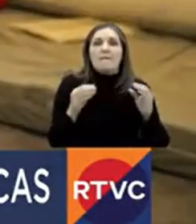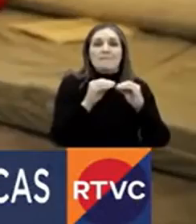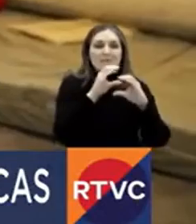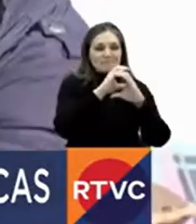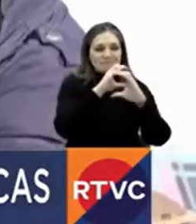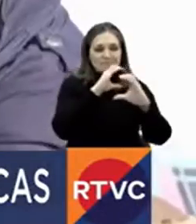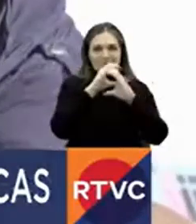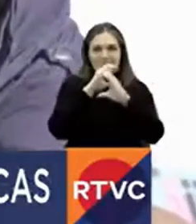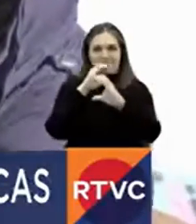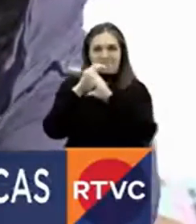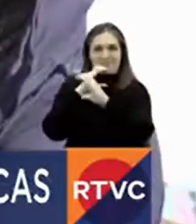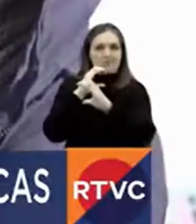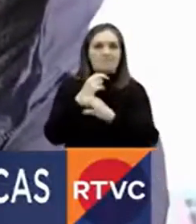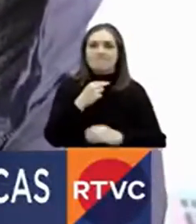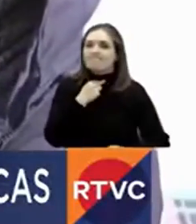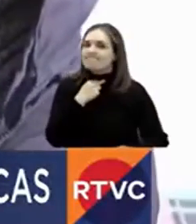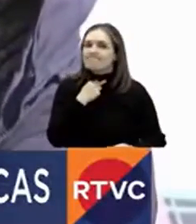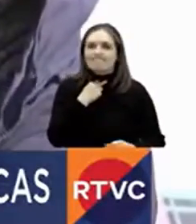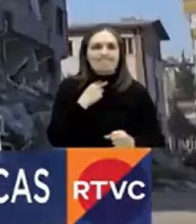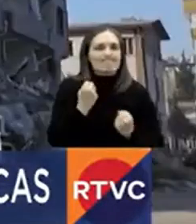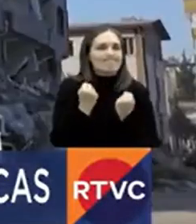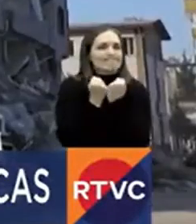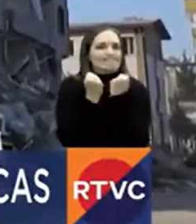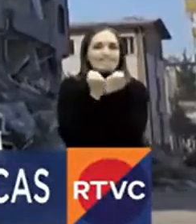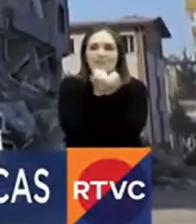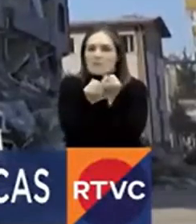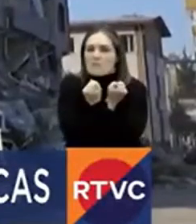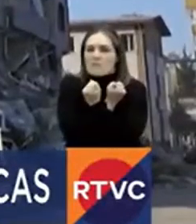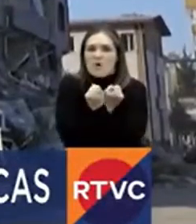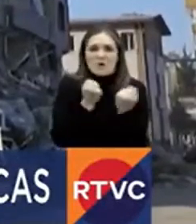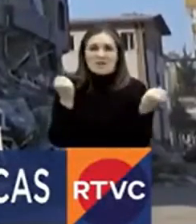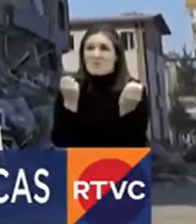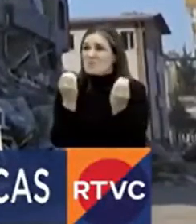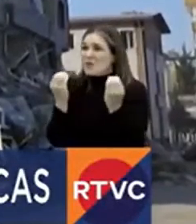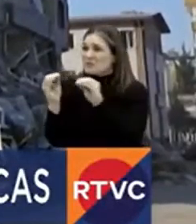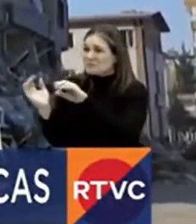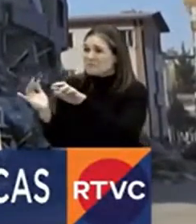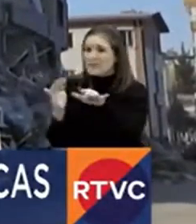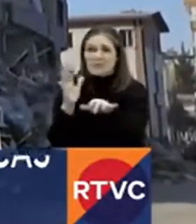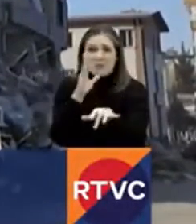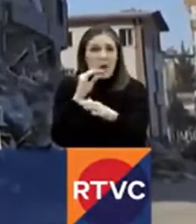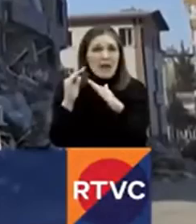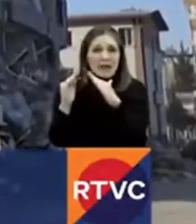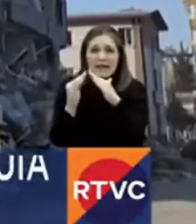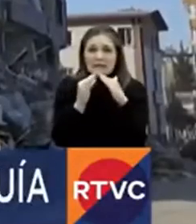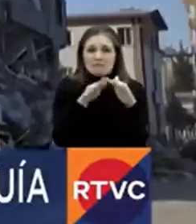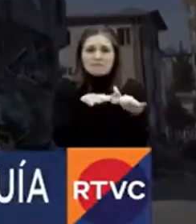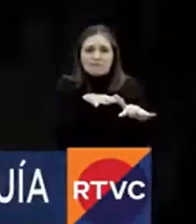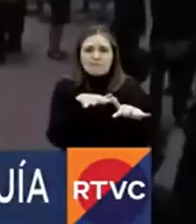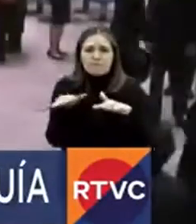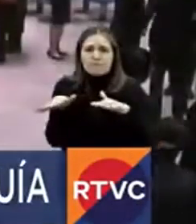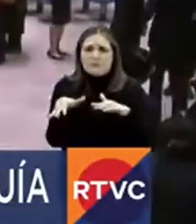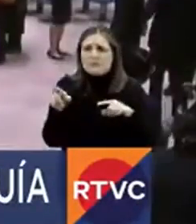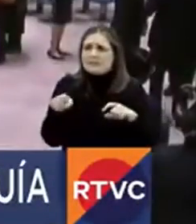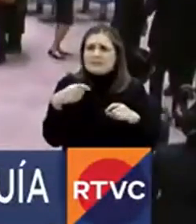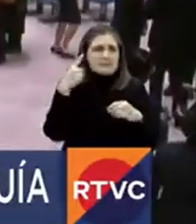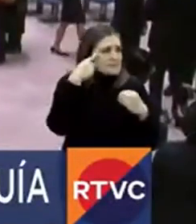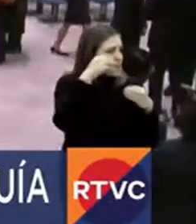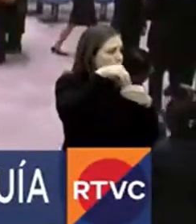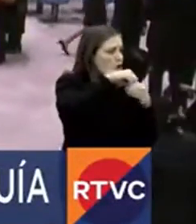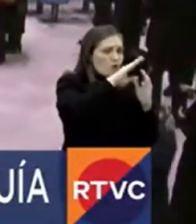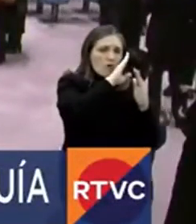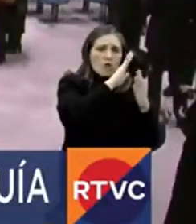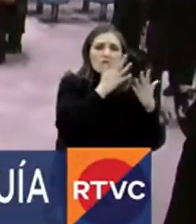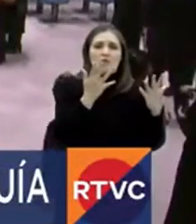vez de refugio, no hacen justicia al volumen de los despojados por los sismos que batallan por seguir en pie. De ahí